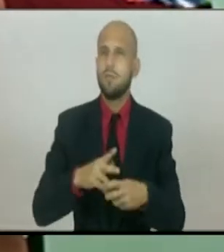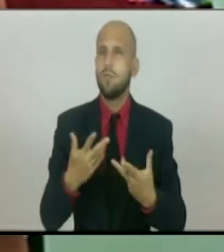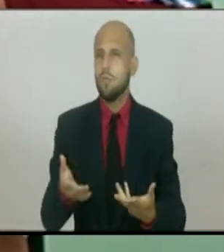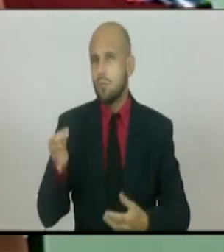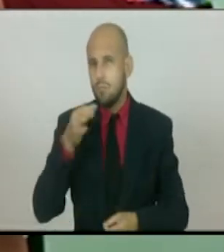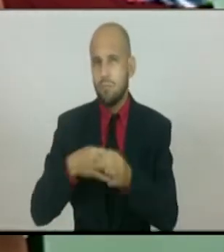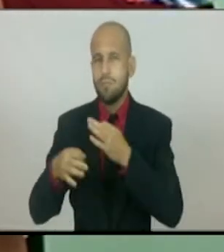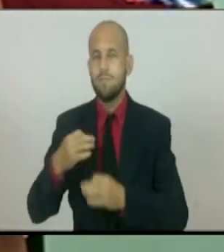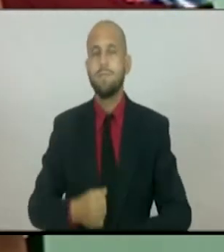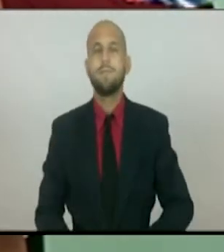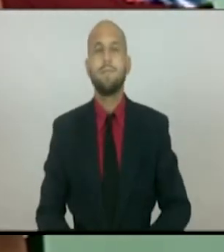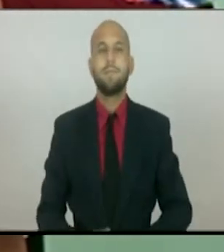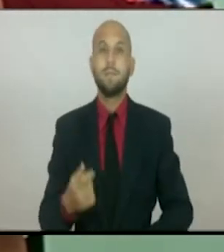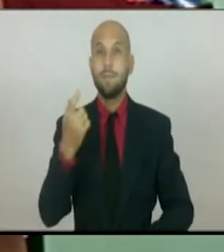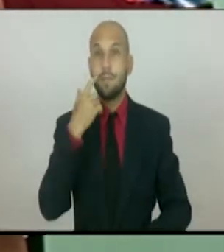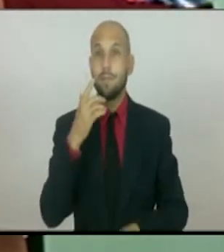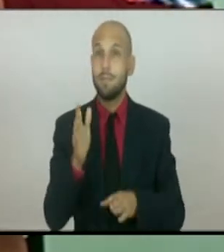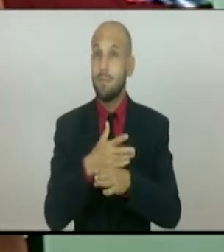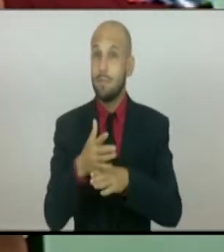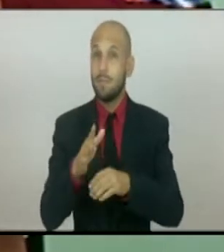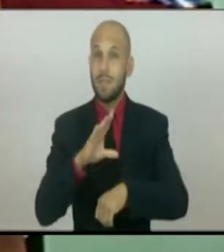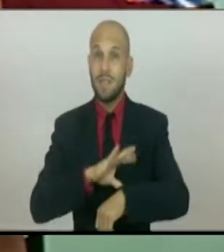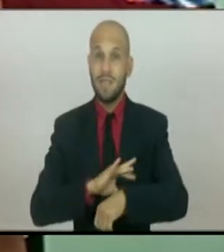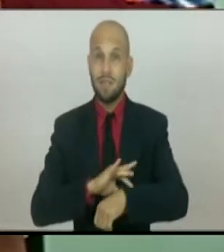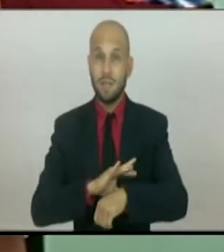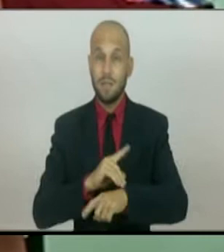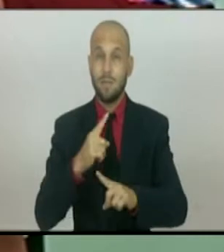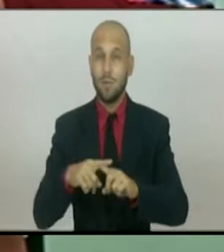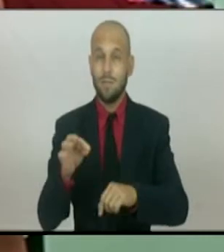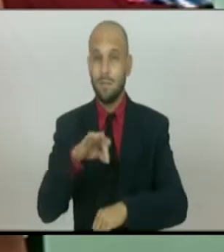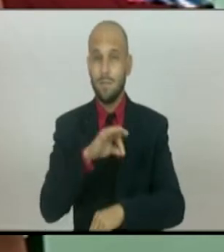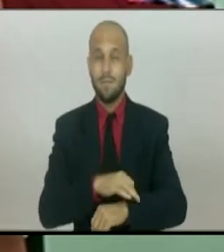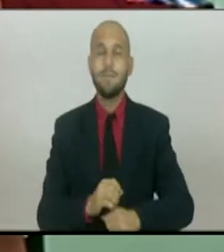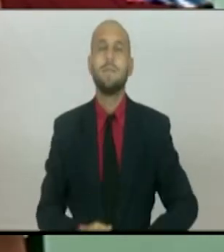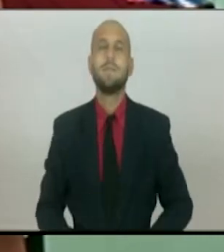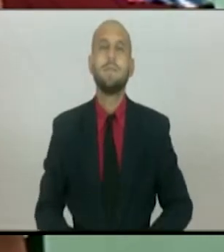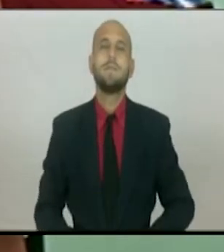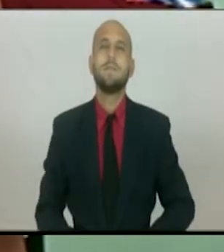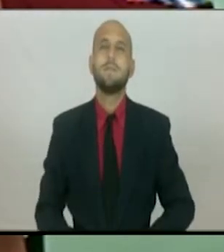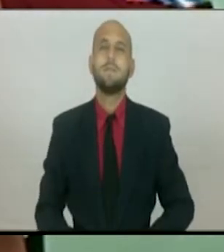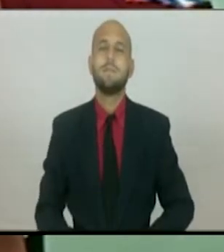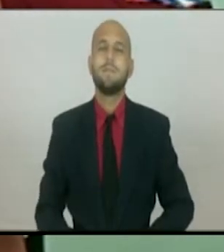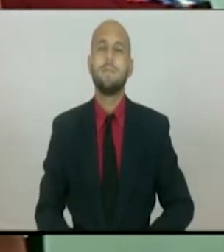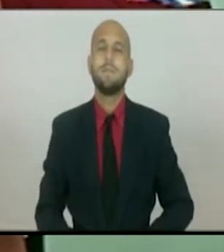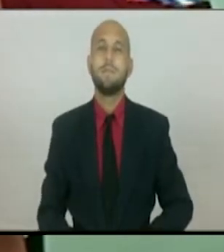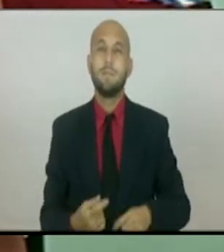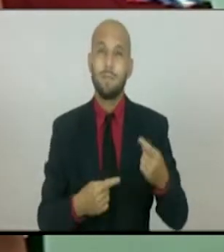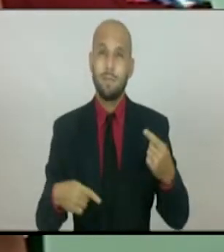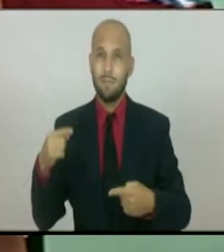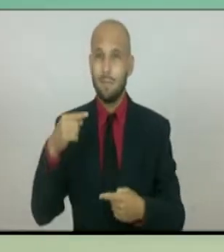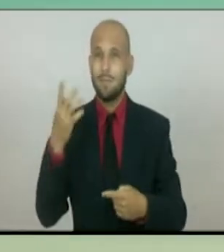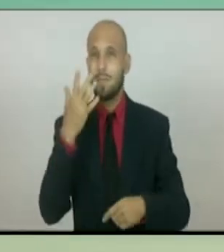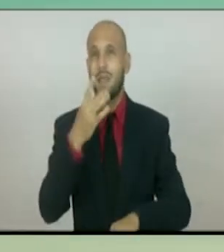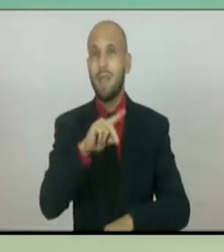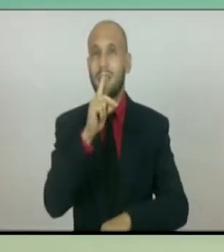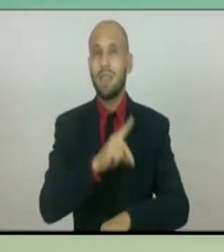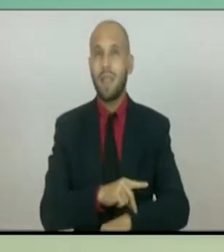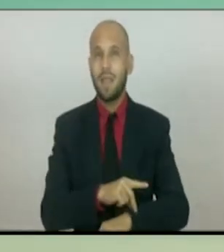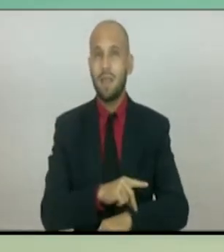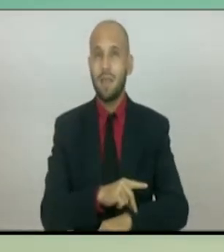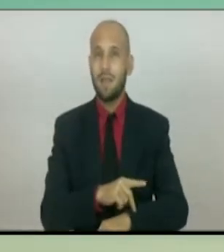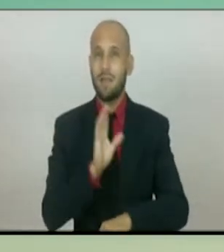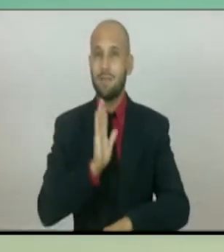Bueno, de las diferentes enfermedades respecto a las arbovirosis. Sí, por supuesto, bueno, transmitidas por arbovirus. Como te explicaba, con el dengue, que es el que